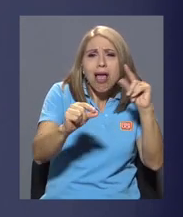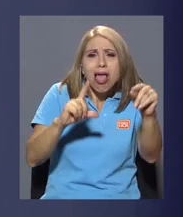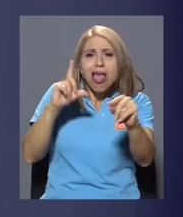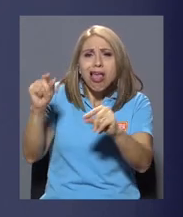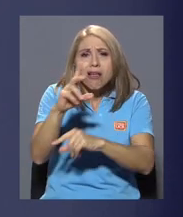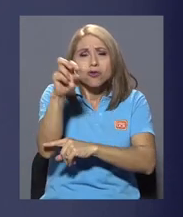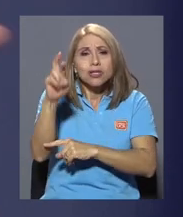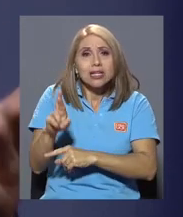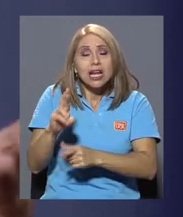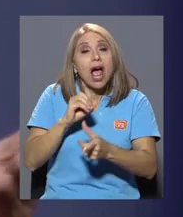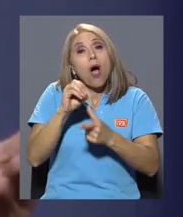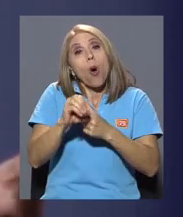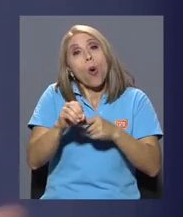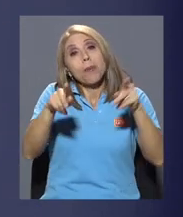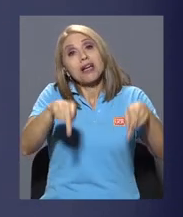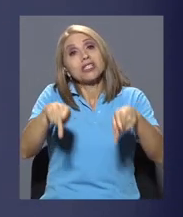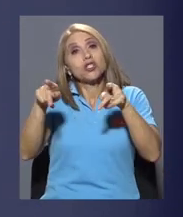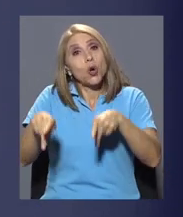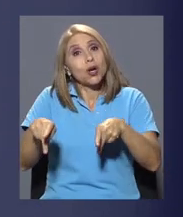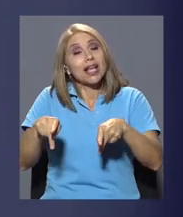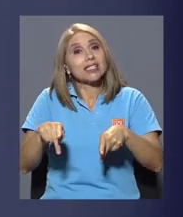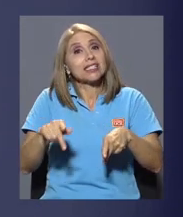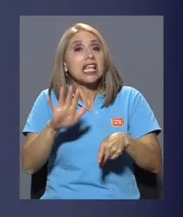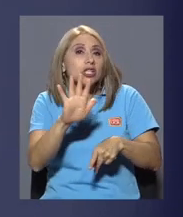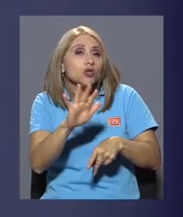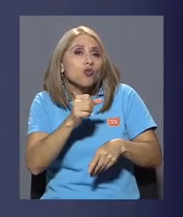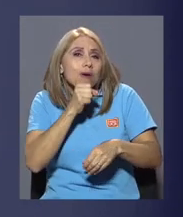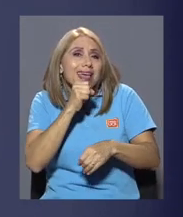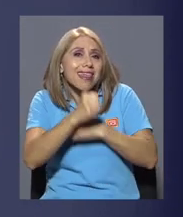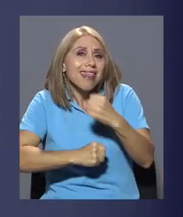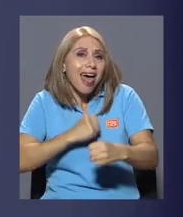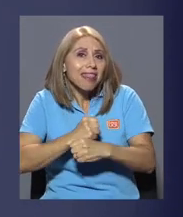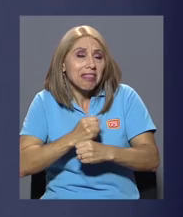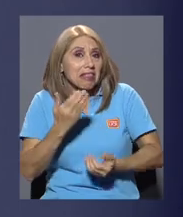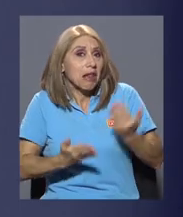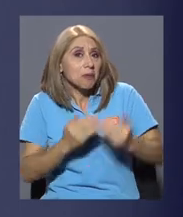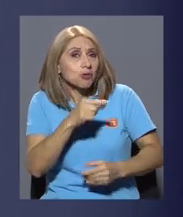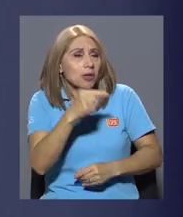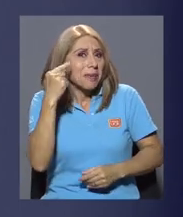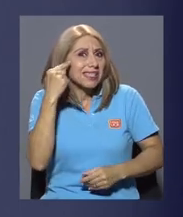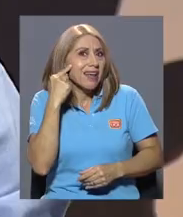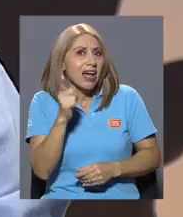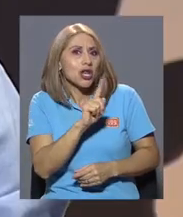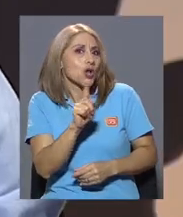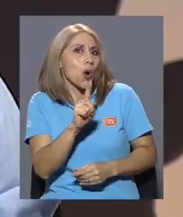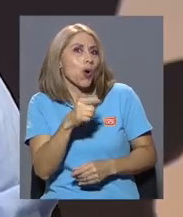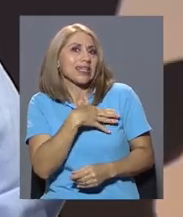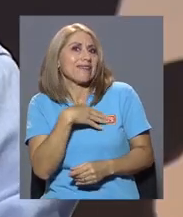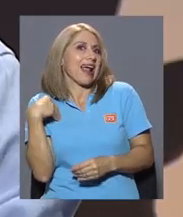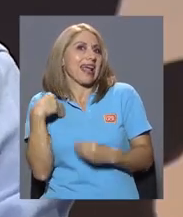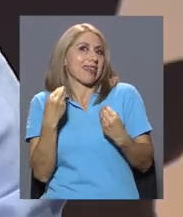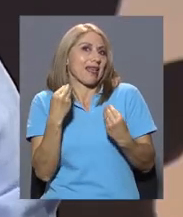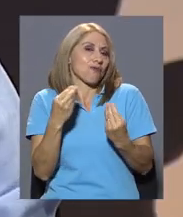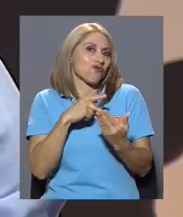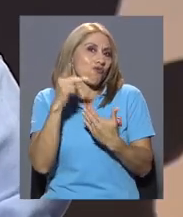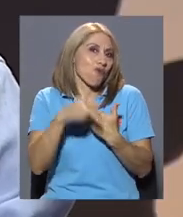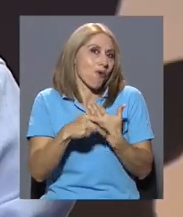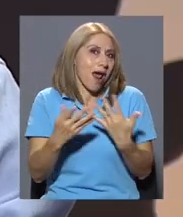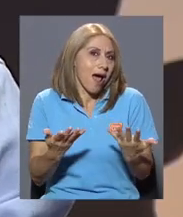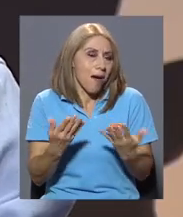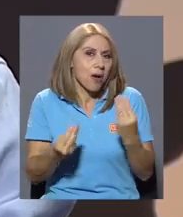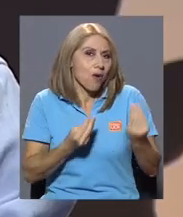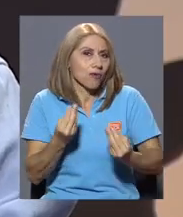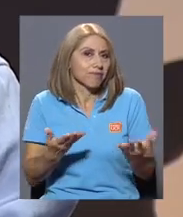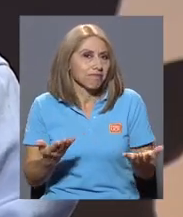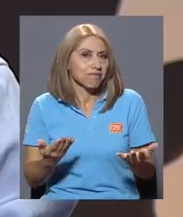o de personas de una edad que originalmente no pensaste que iban a hacerse fans de la serie cómo fue eso bueno todo eso